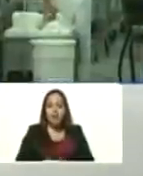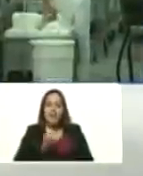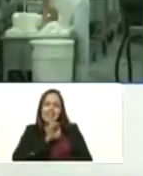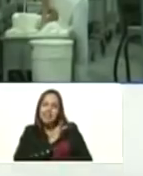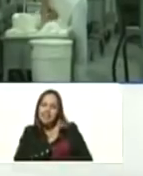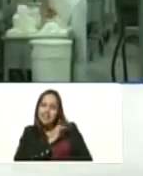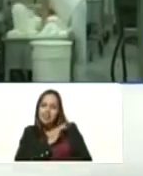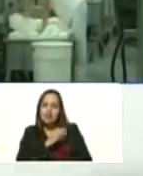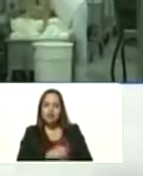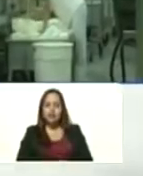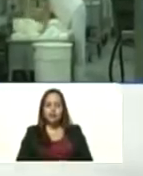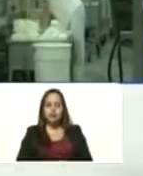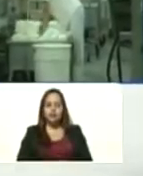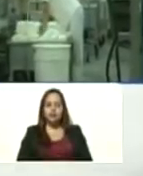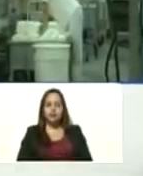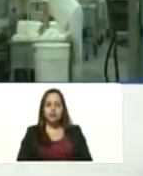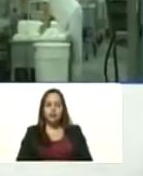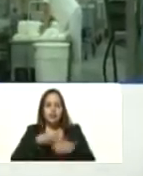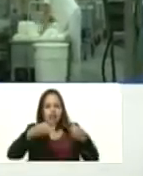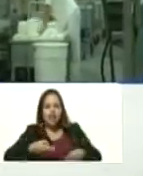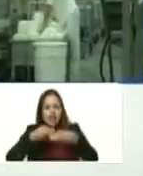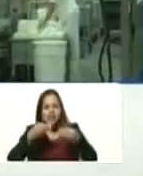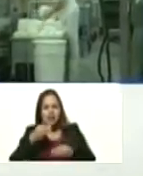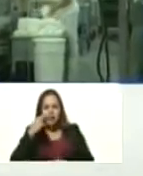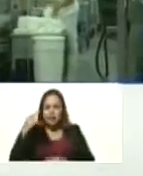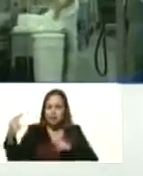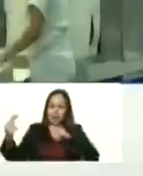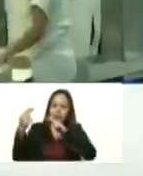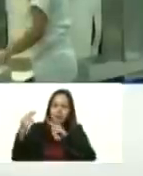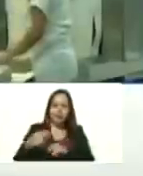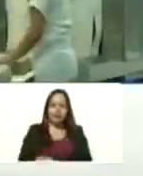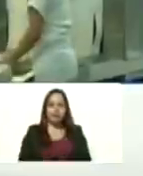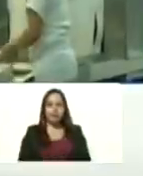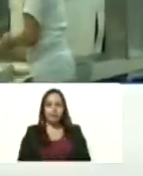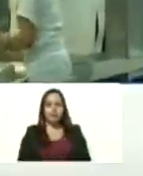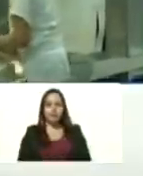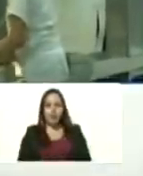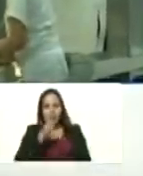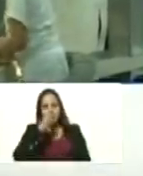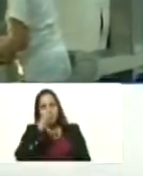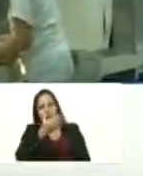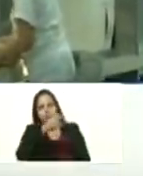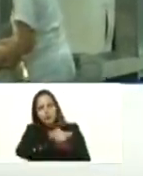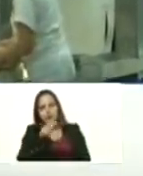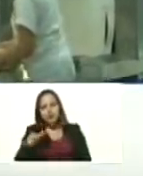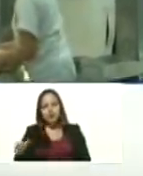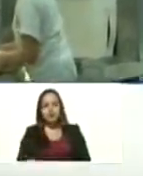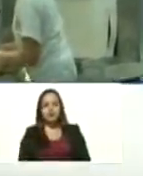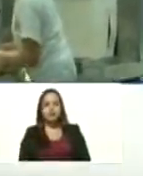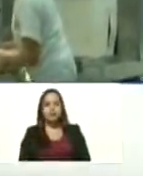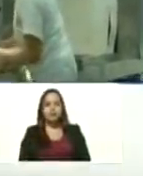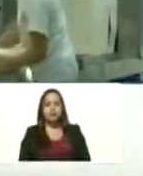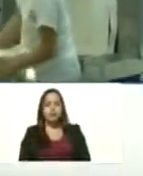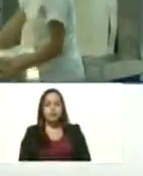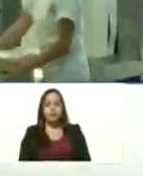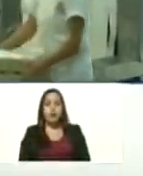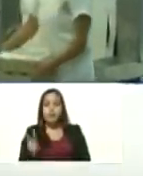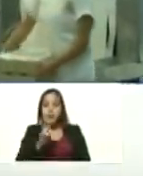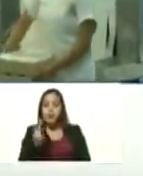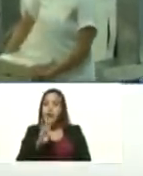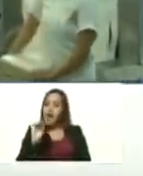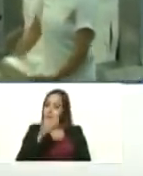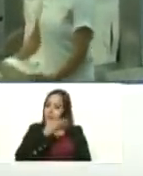de chile siempre nos vemos un beso a todos venezuela está